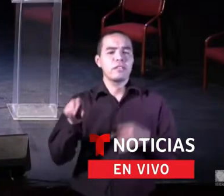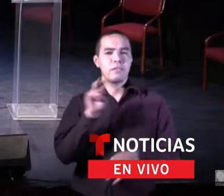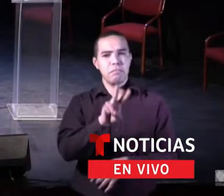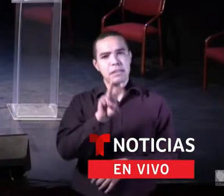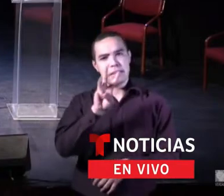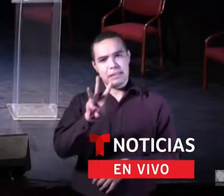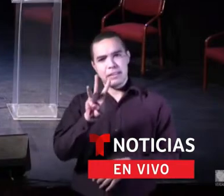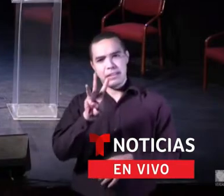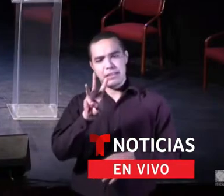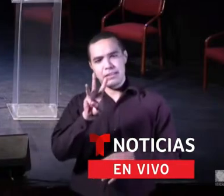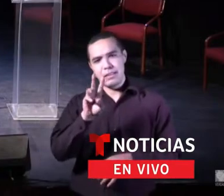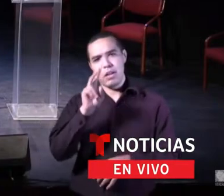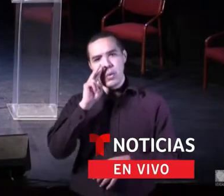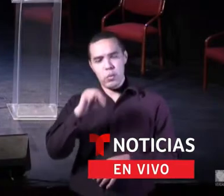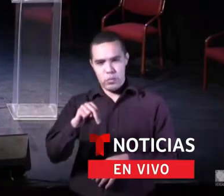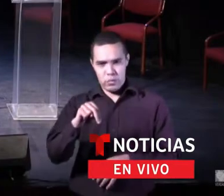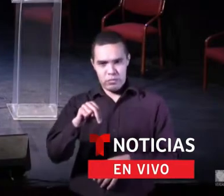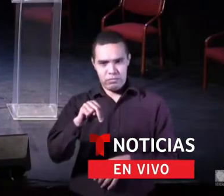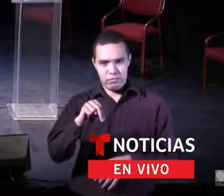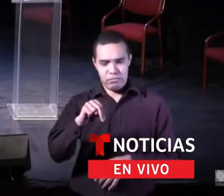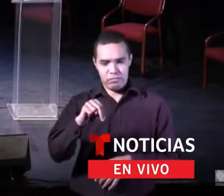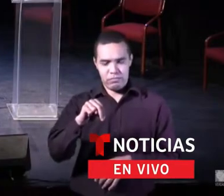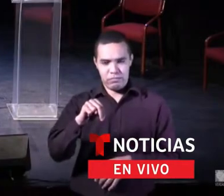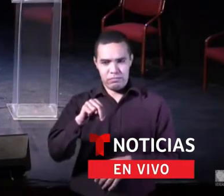pacho junio